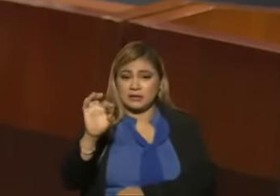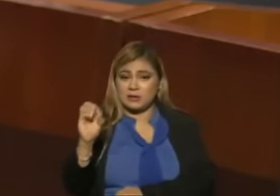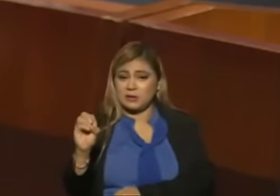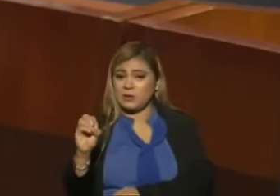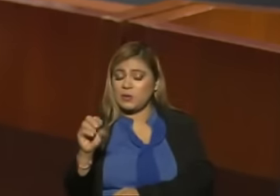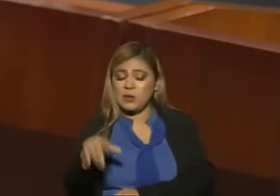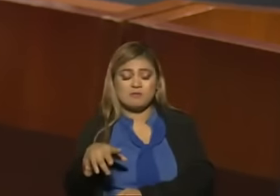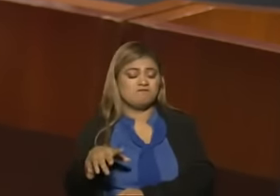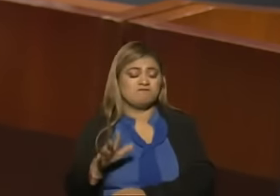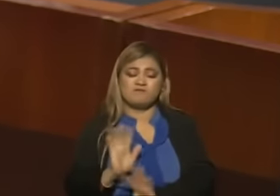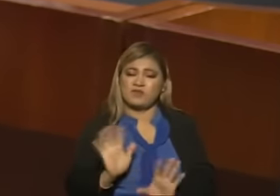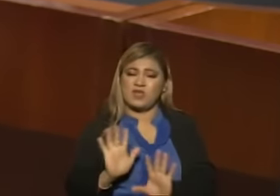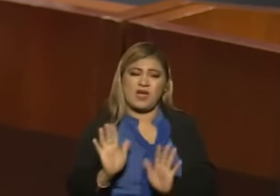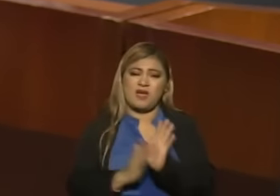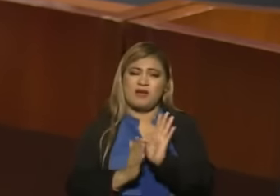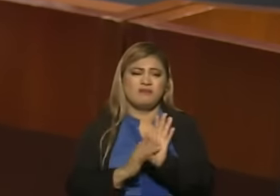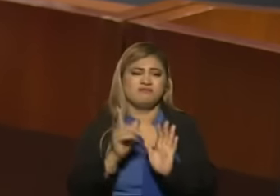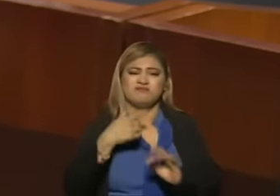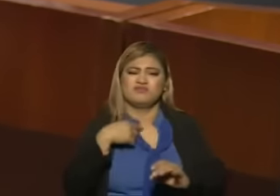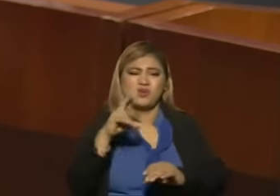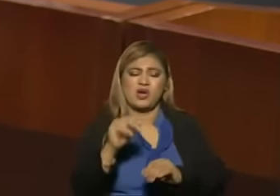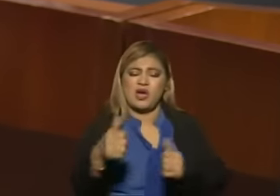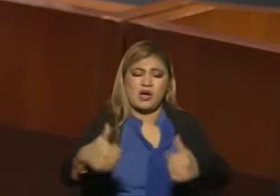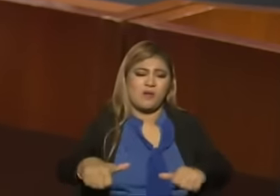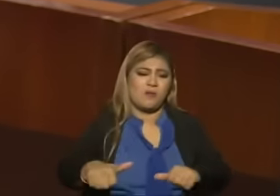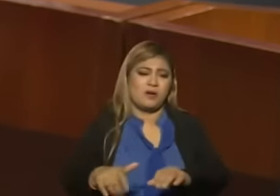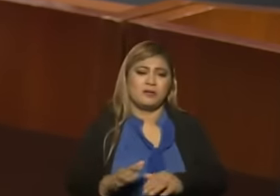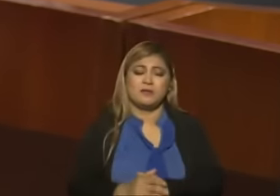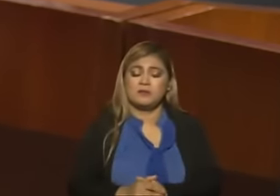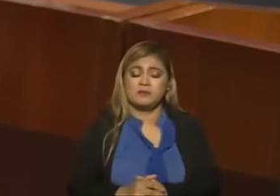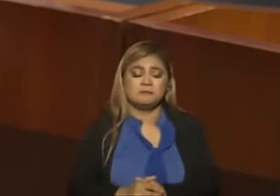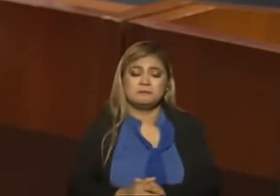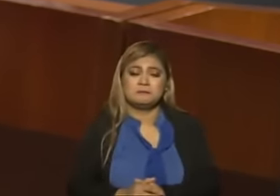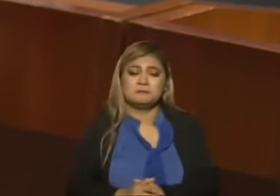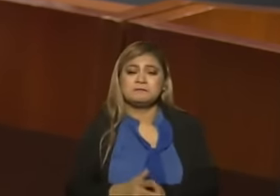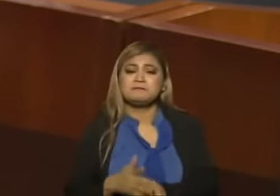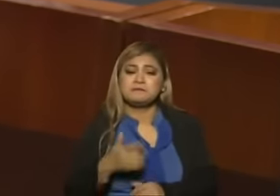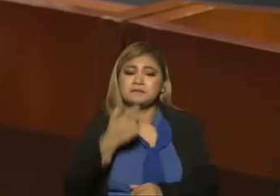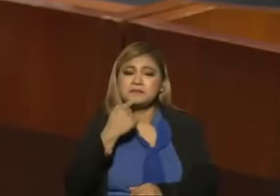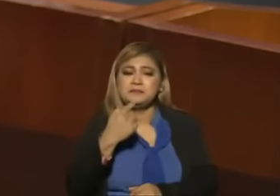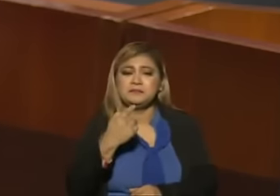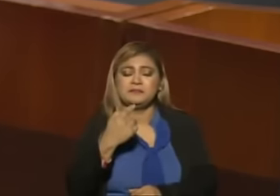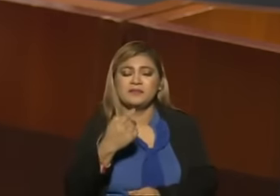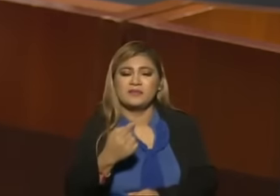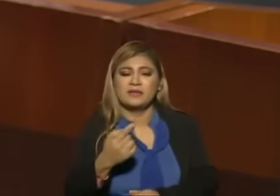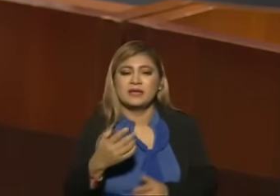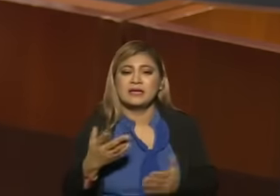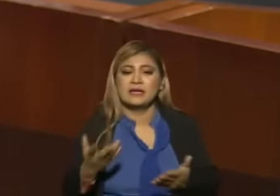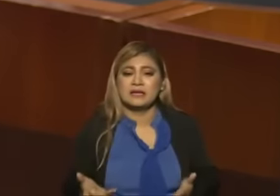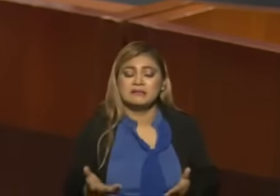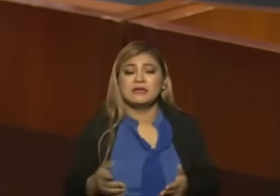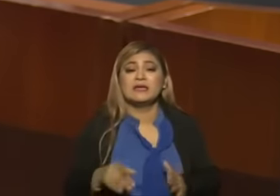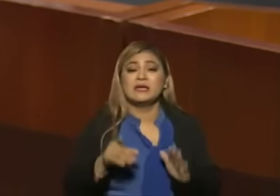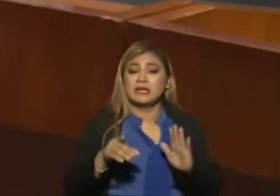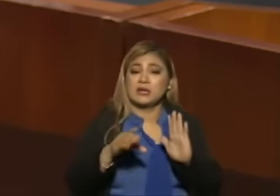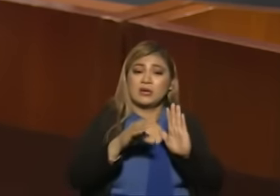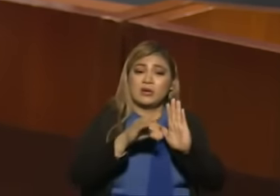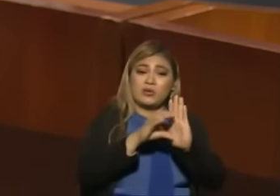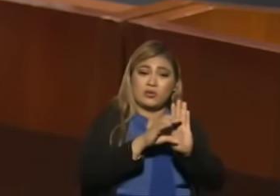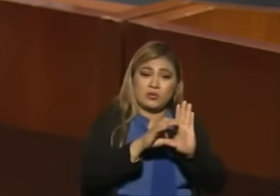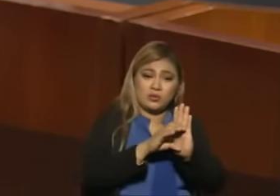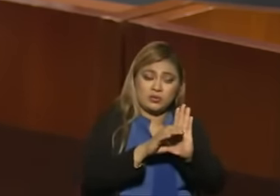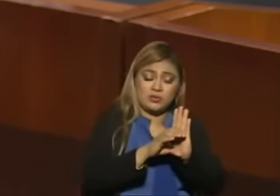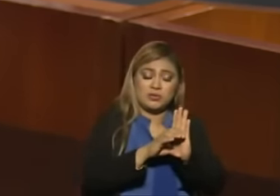inconstitucional. Y si bien nosotros no somos magistrados y no nos toca dirimir temas constitucionales, por la misma Constitución